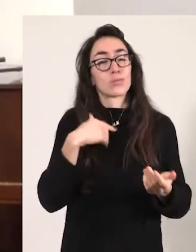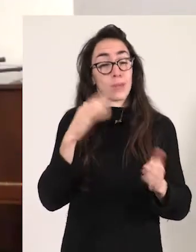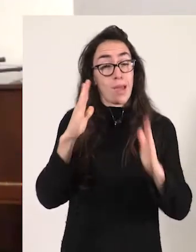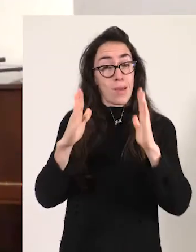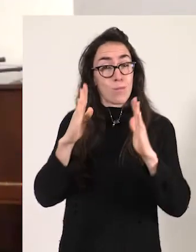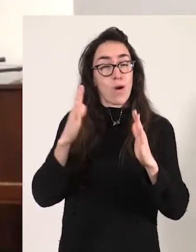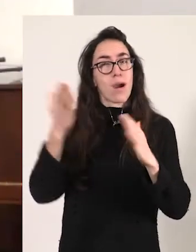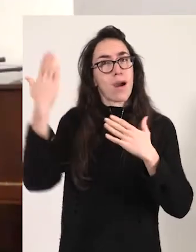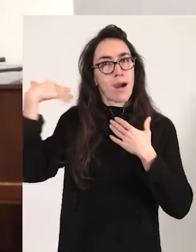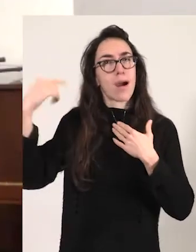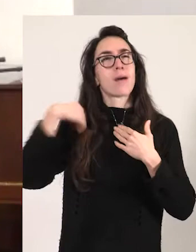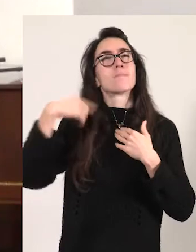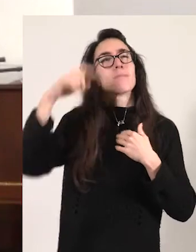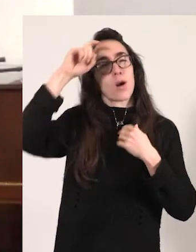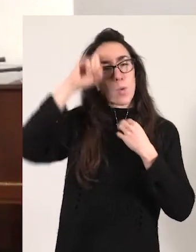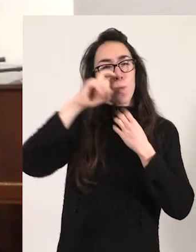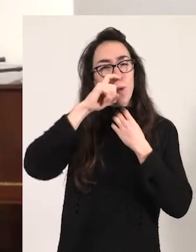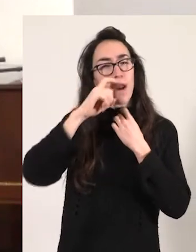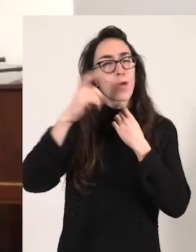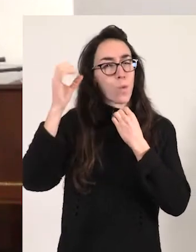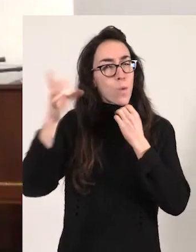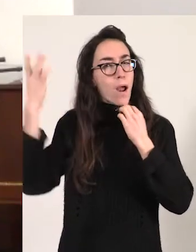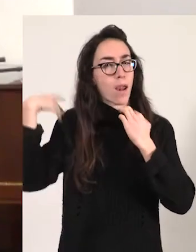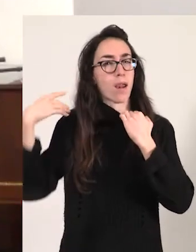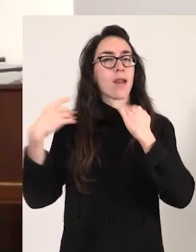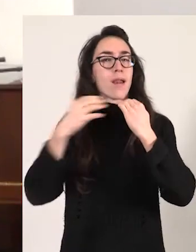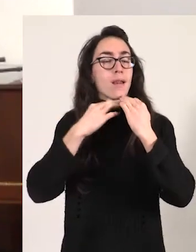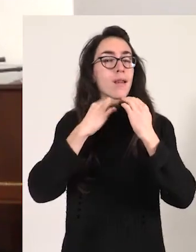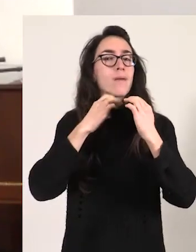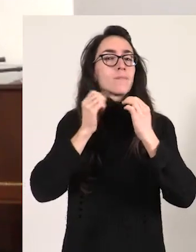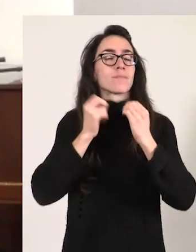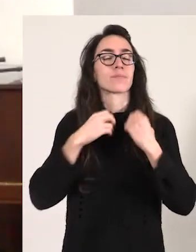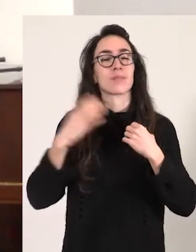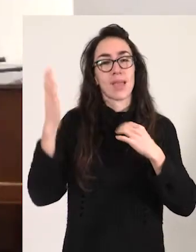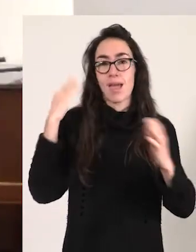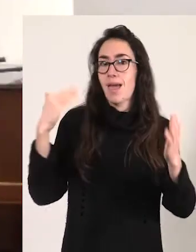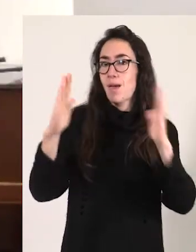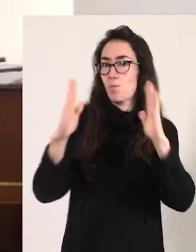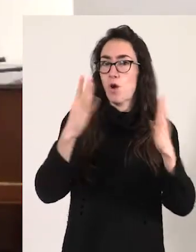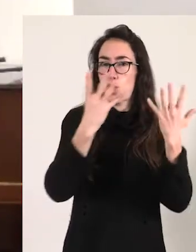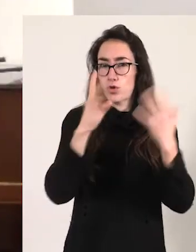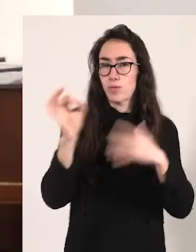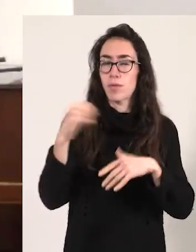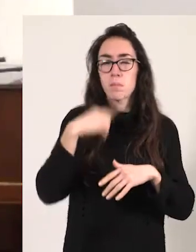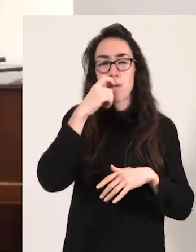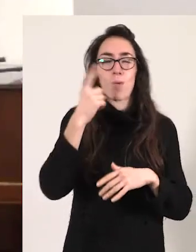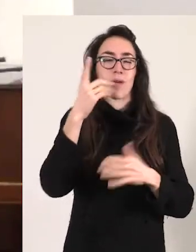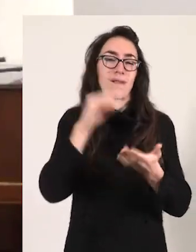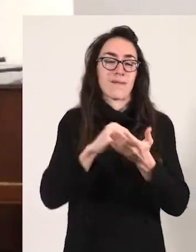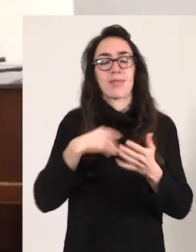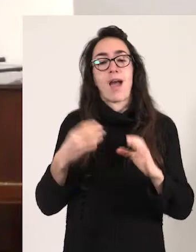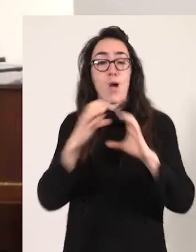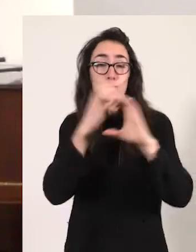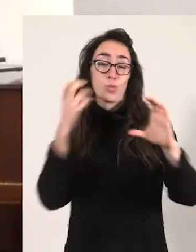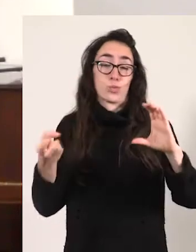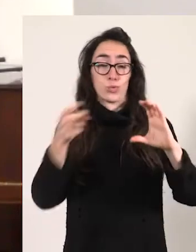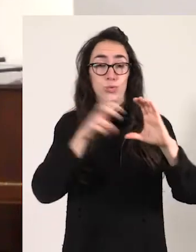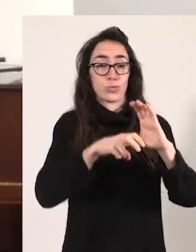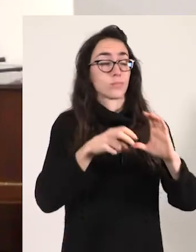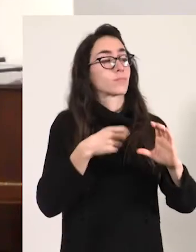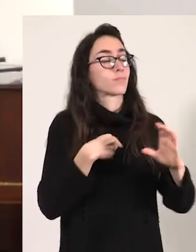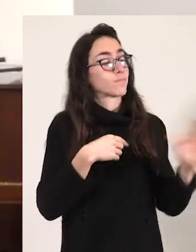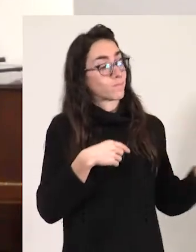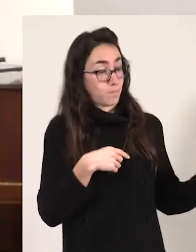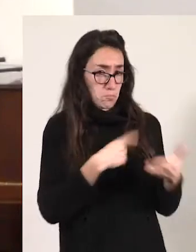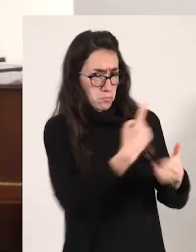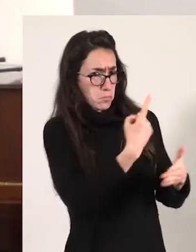Entonces, a mí por momentos me recuerda a esos 90, ¿no? En donde yo me acuerdo una vez que subí al autobús y le dije a